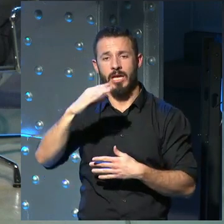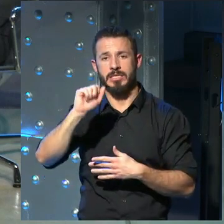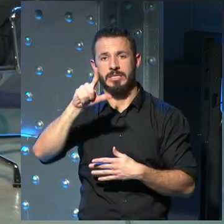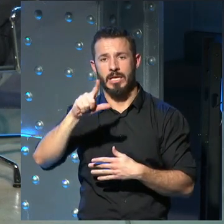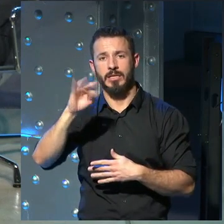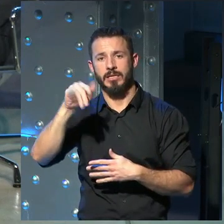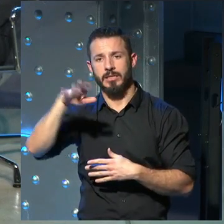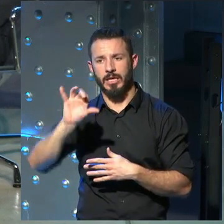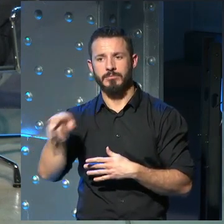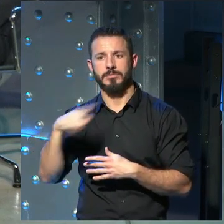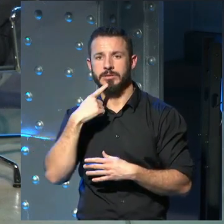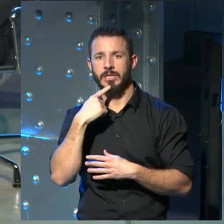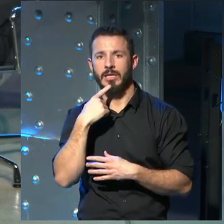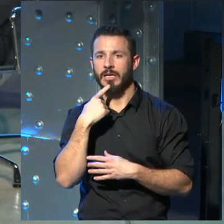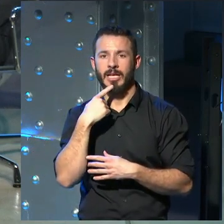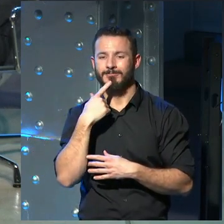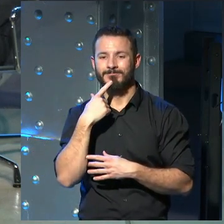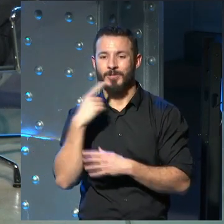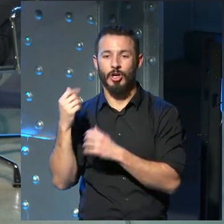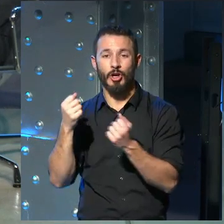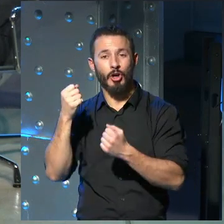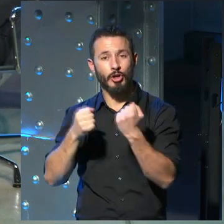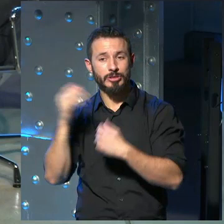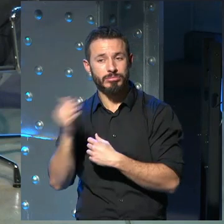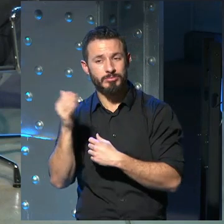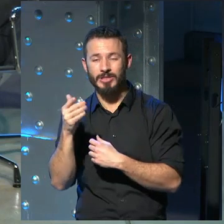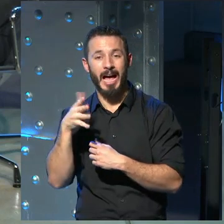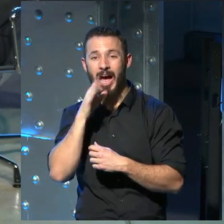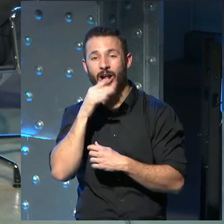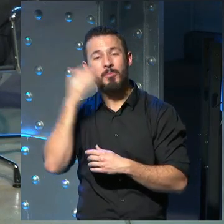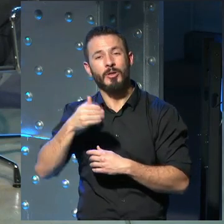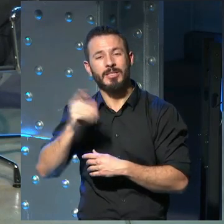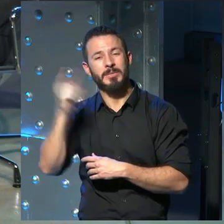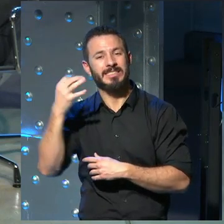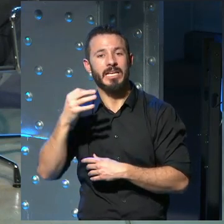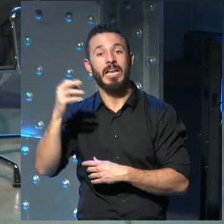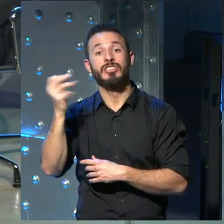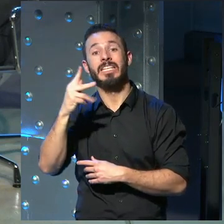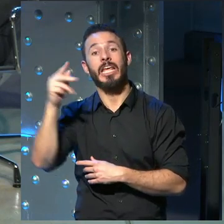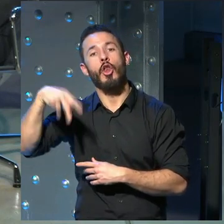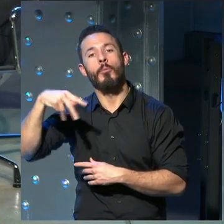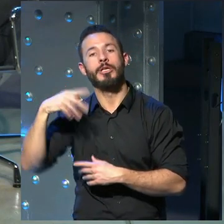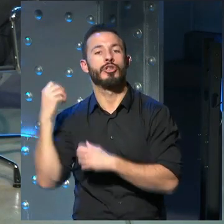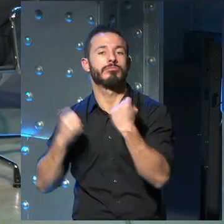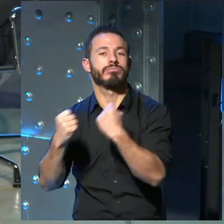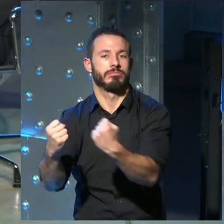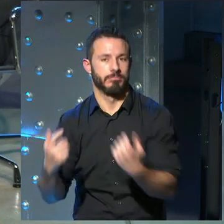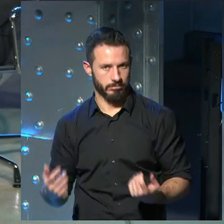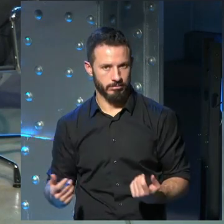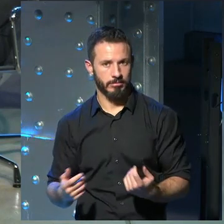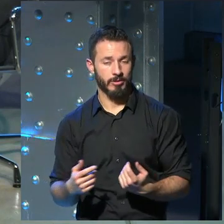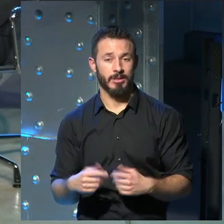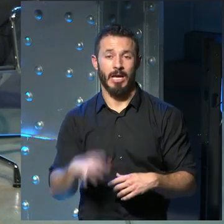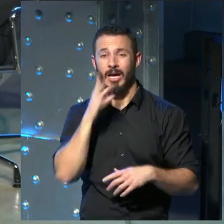el negocio como el número de kilómetros que hacen sus clientes con sus coches, ¿no? Creo que esa es la actitud y la posición que deben tomar